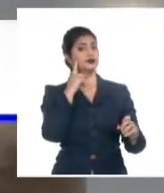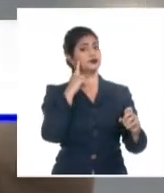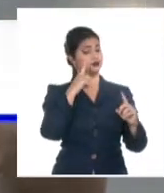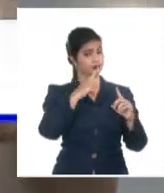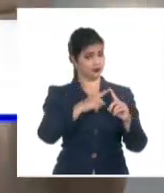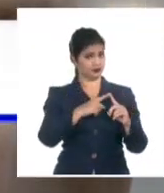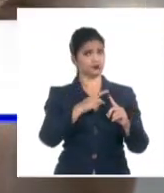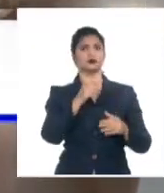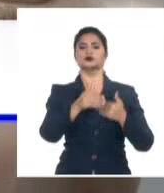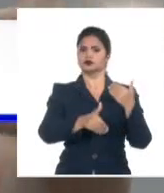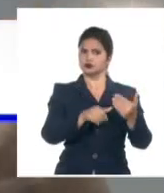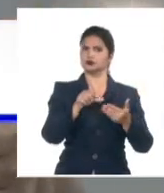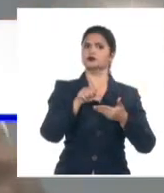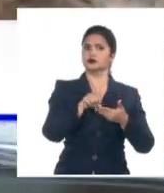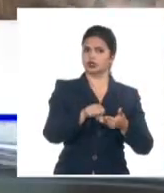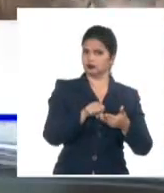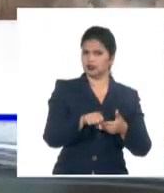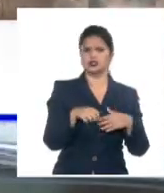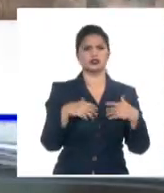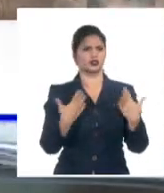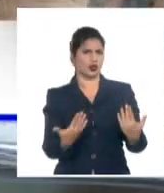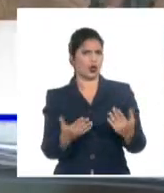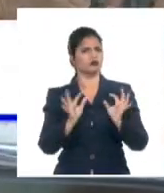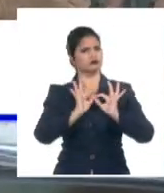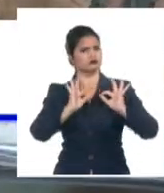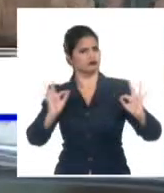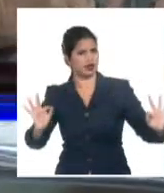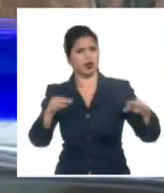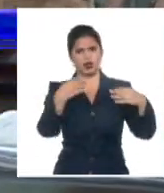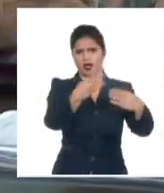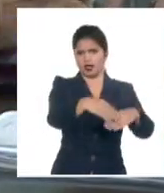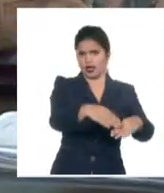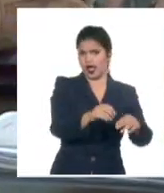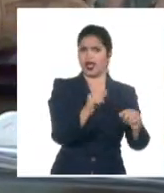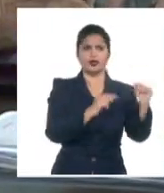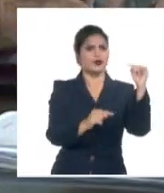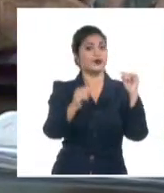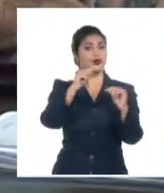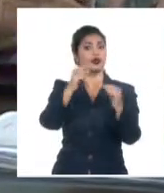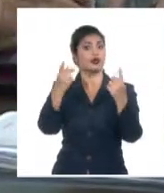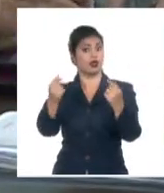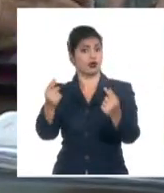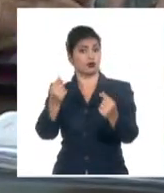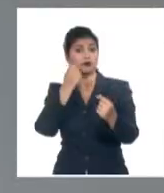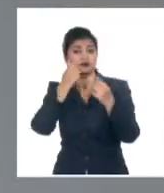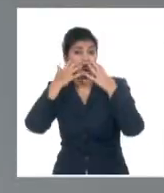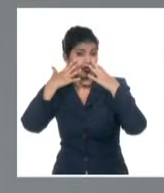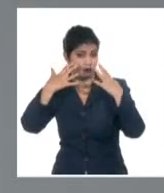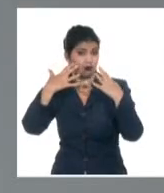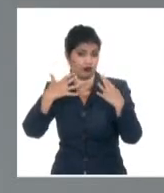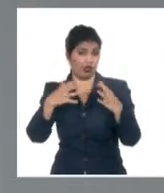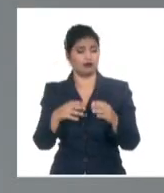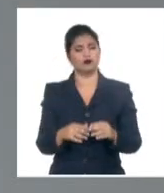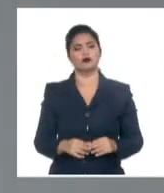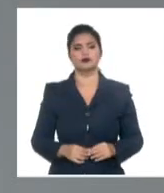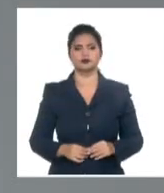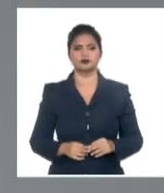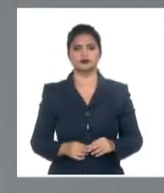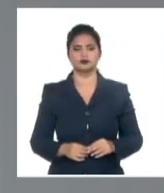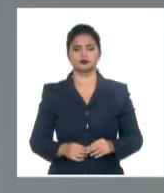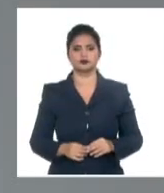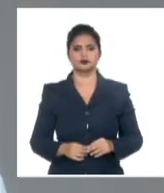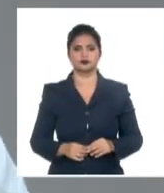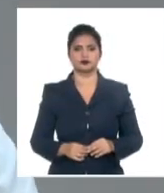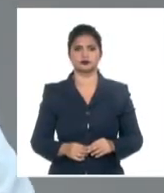abasto, servicio de saneamiento, los planteamientos de la economía más, los que más trasciendan, lo que realmente tienen que jugar